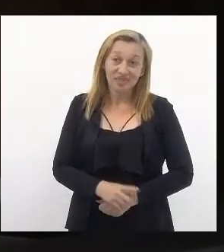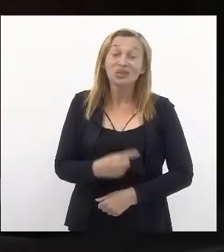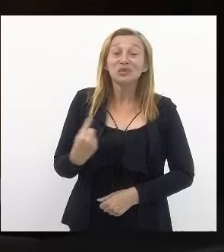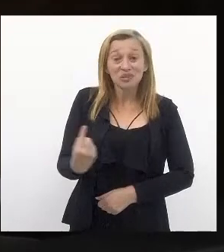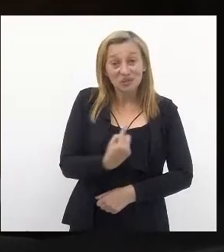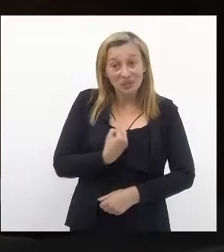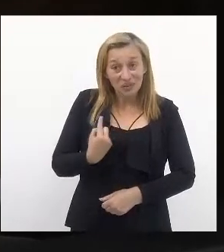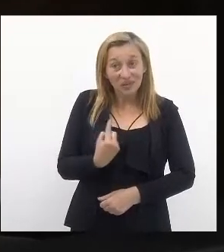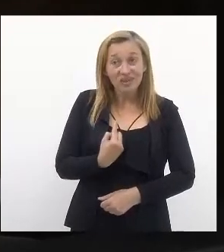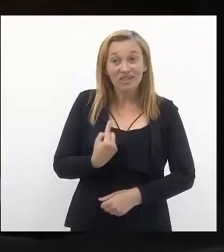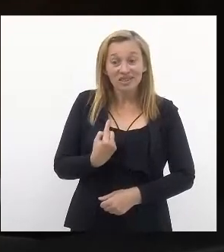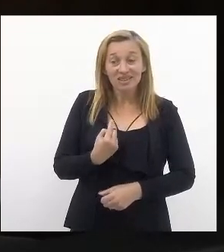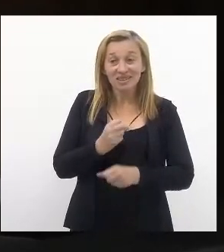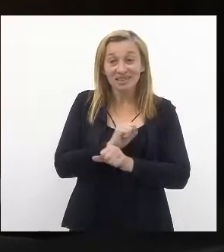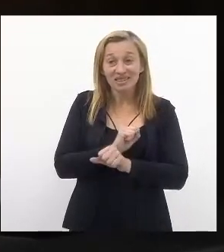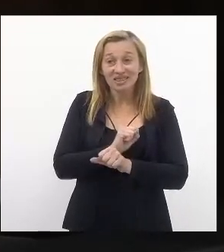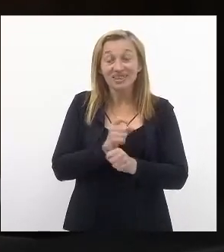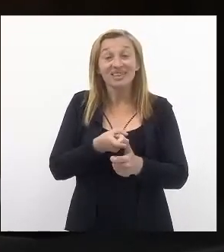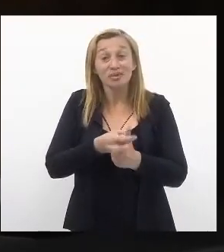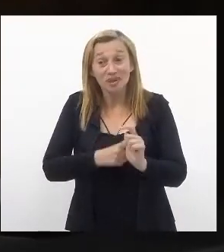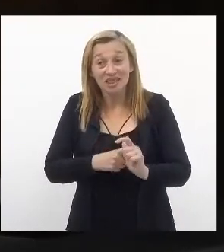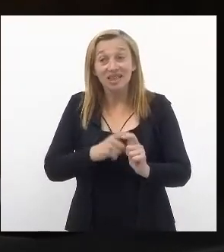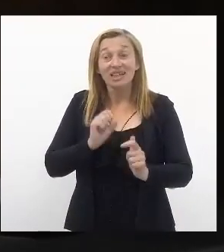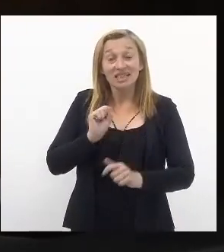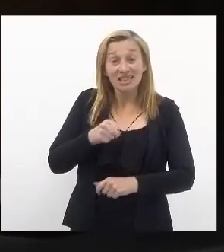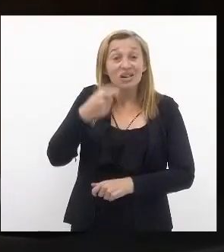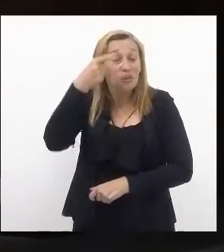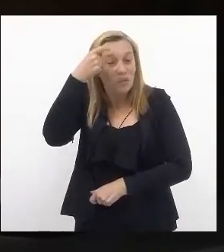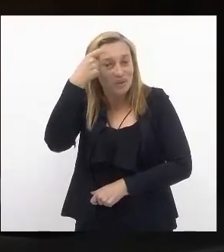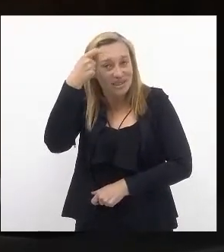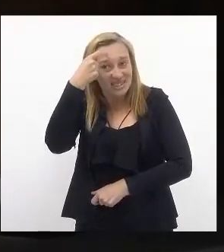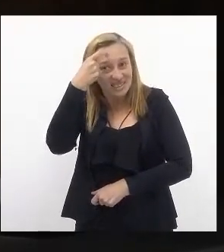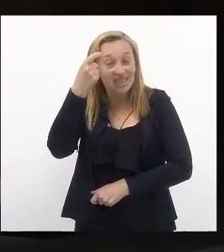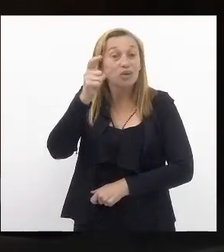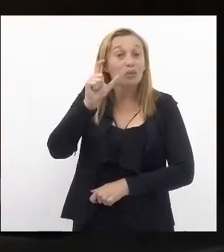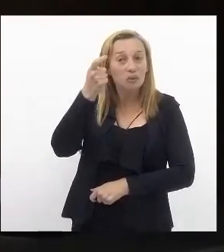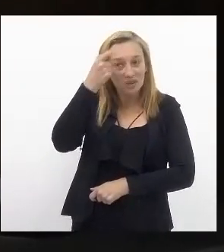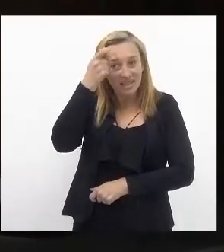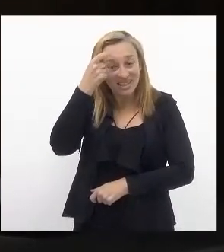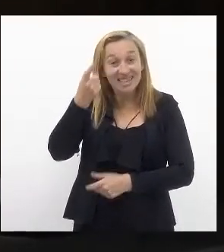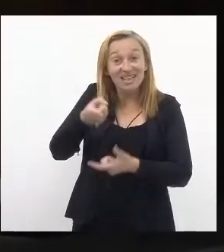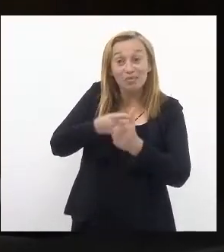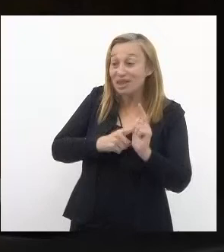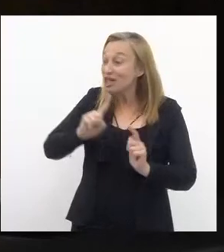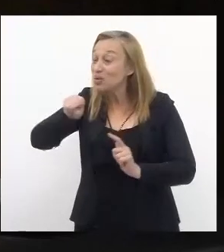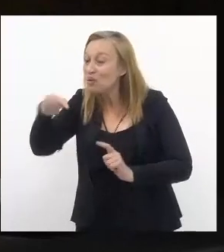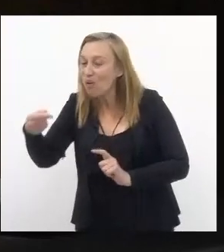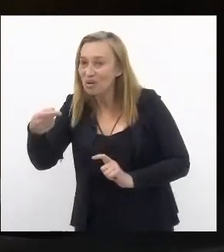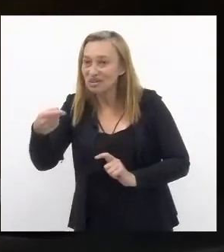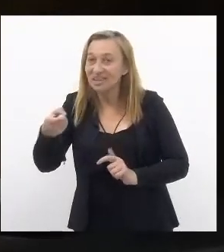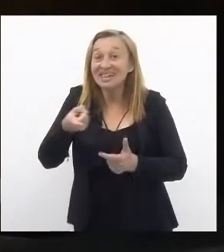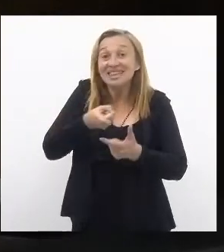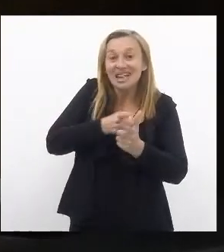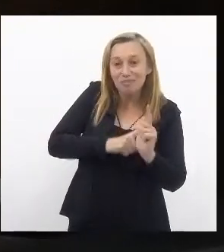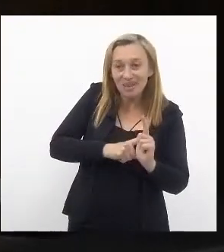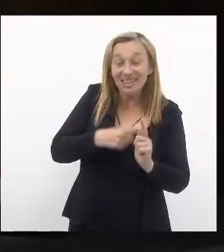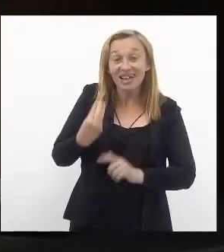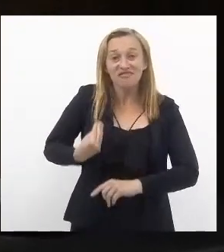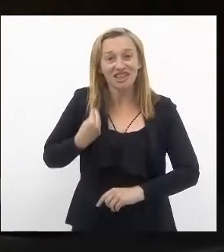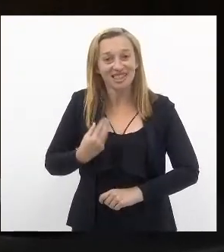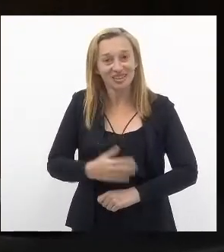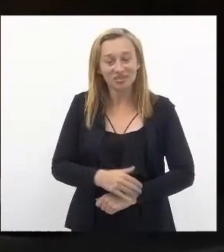independencia sin conciencia. La conciencia de depender del otro, la conciencia de depender de la